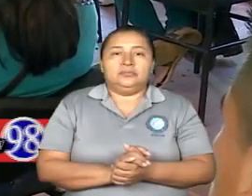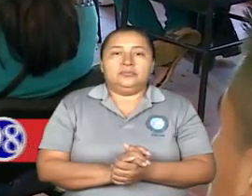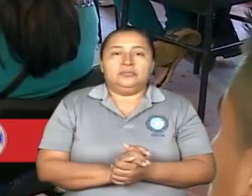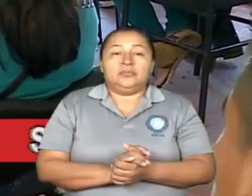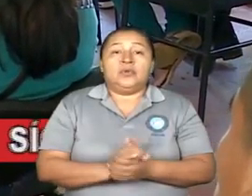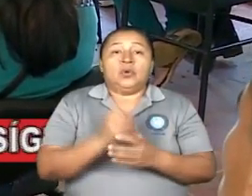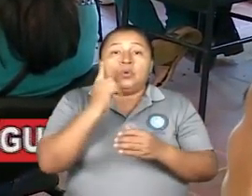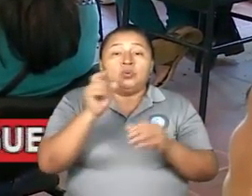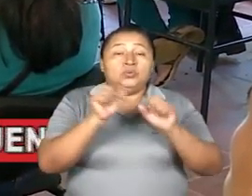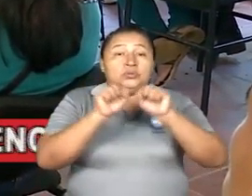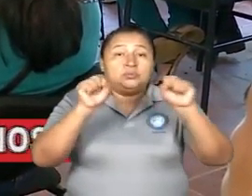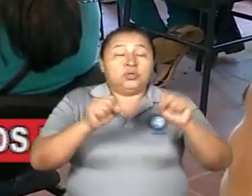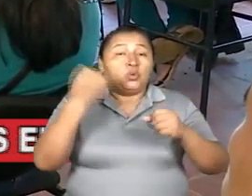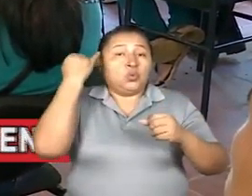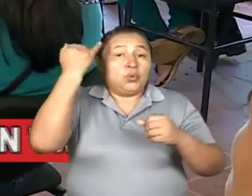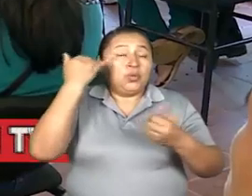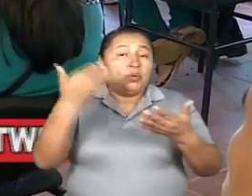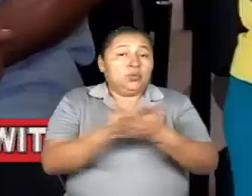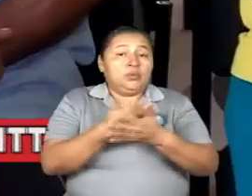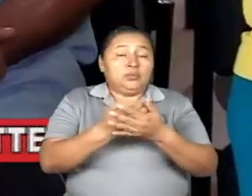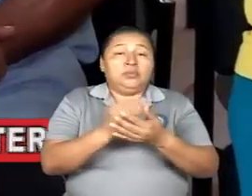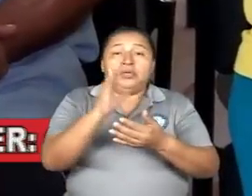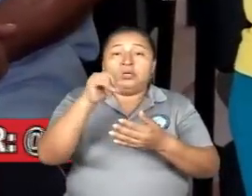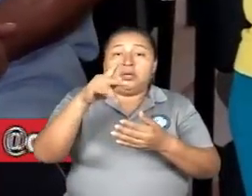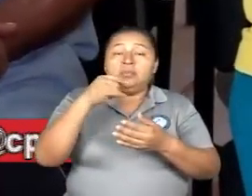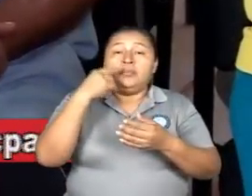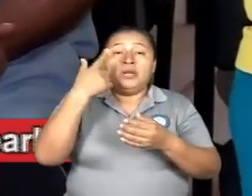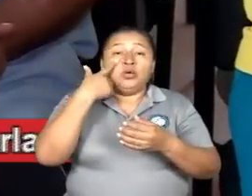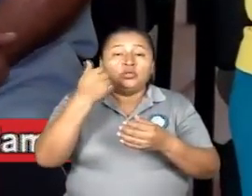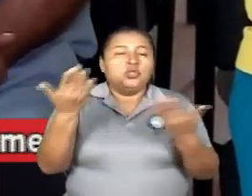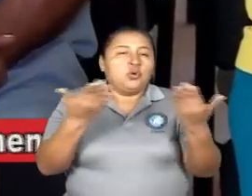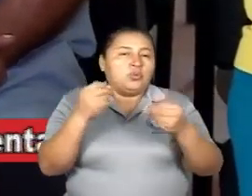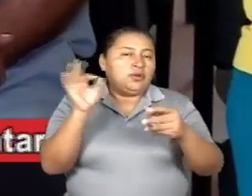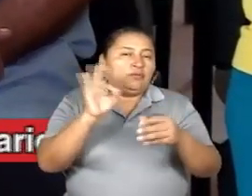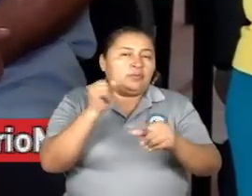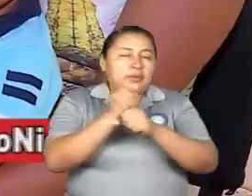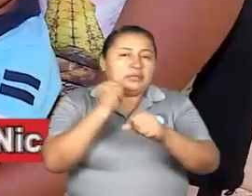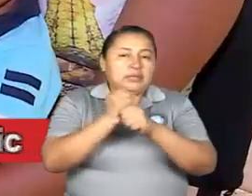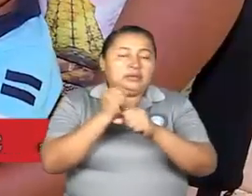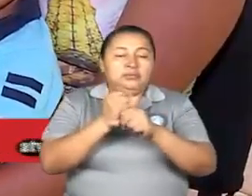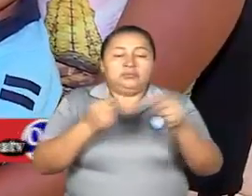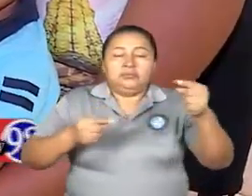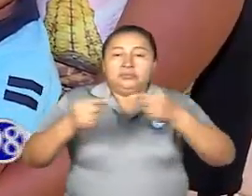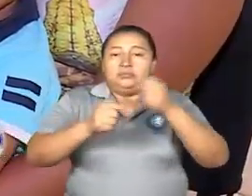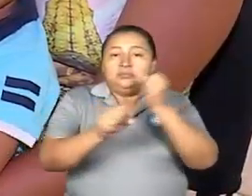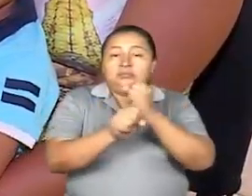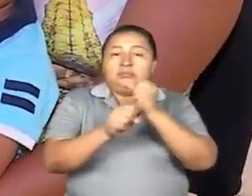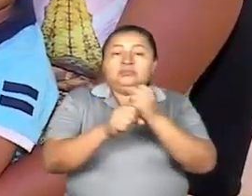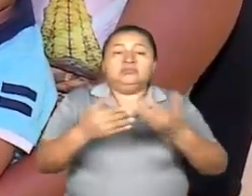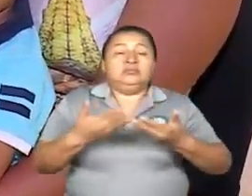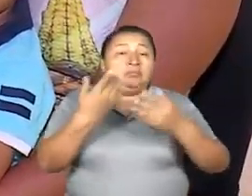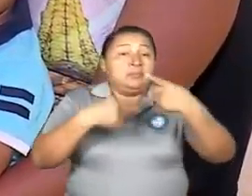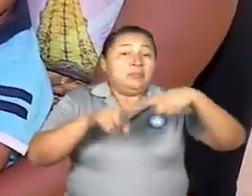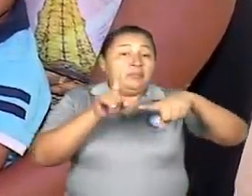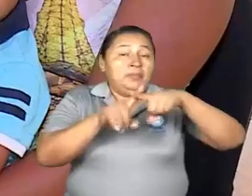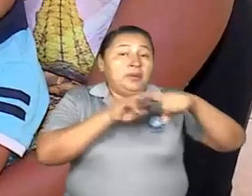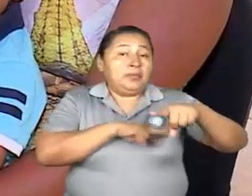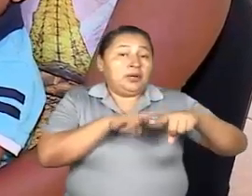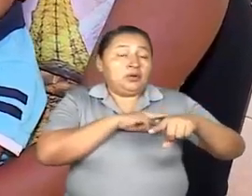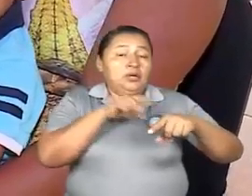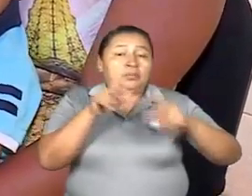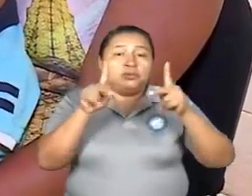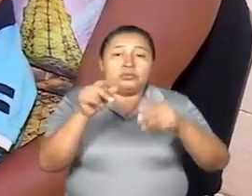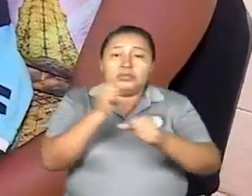Un taller sobre emprendimientos en el campo para conocer las técnicas y estrategias de trabajo para darle valor agregado a sus productos